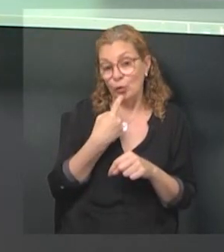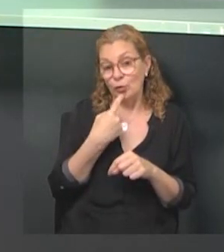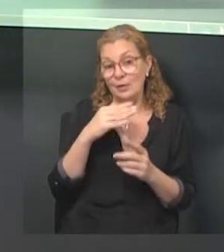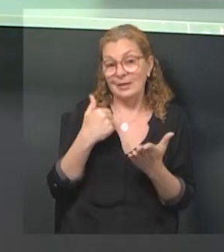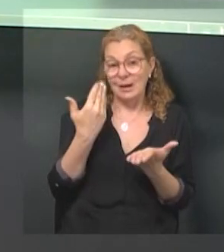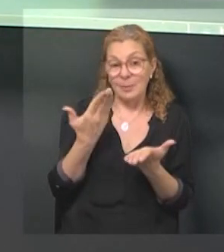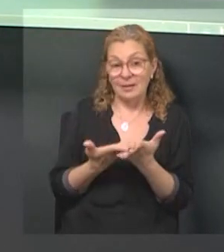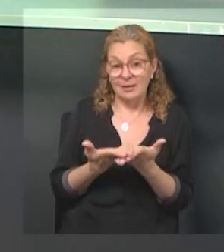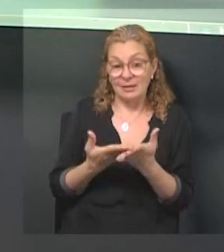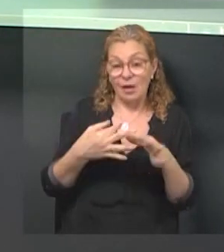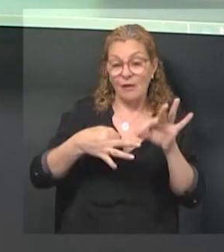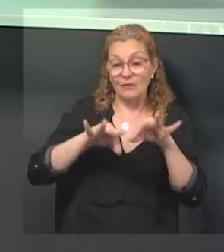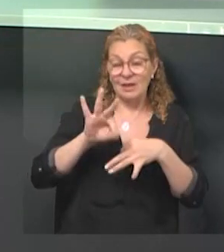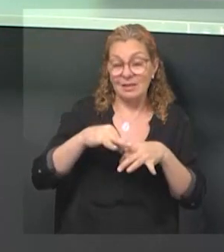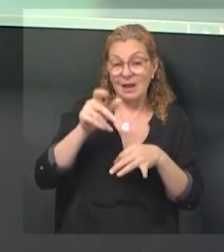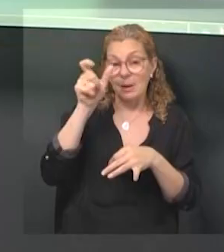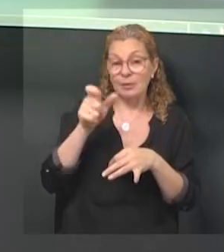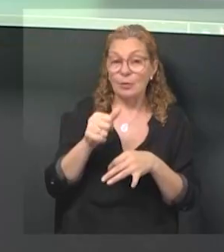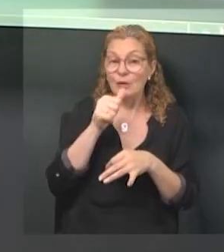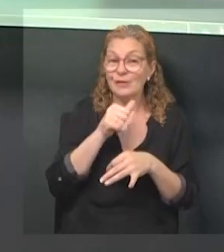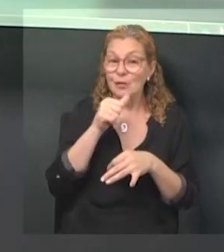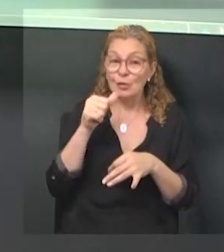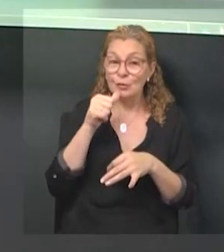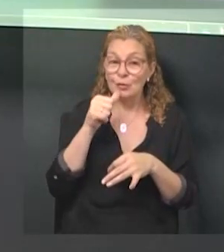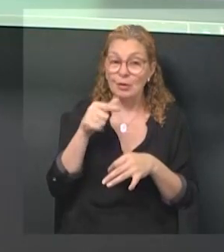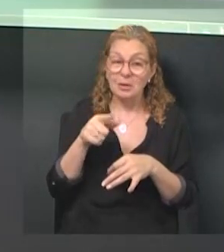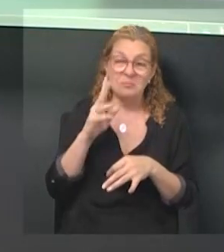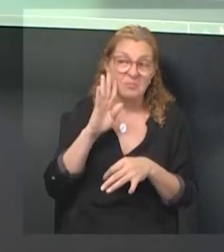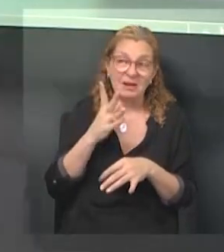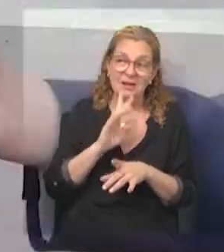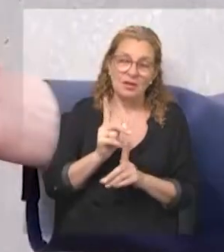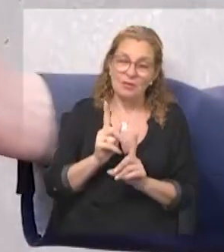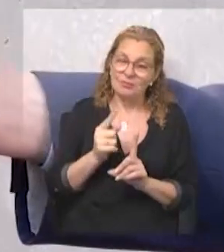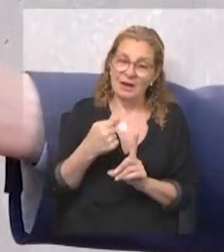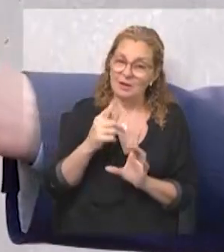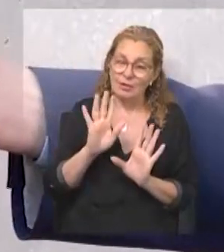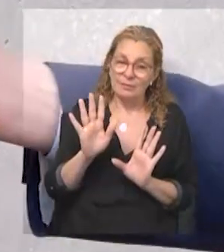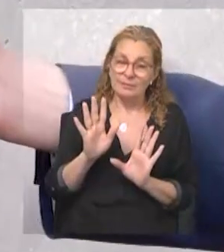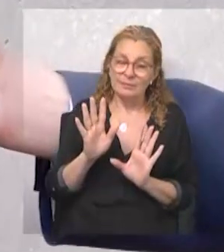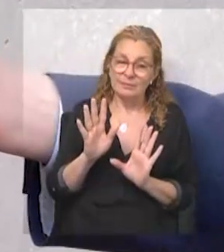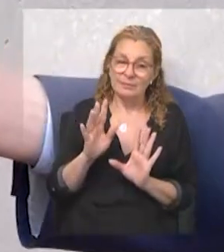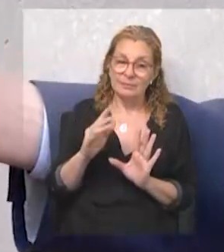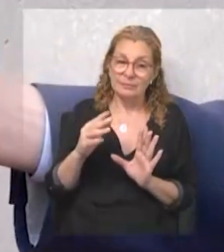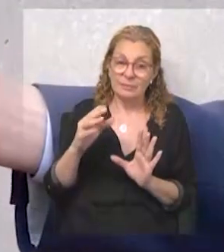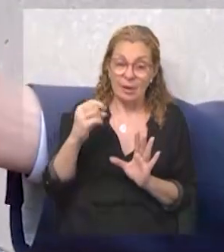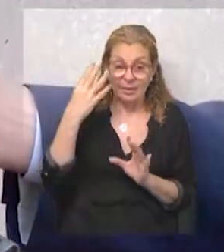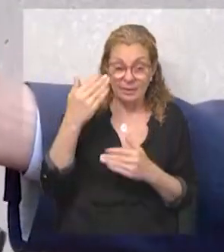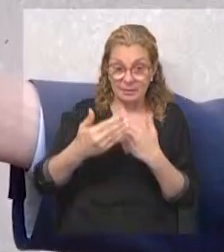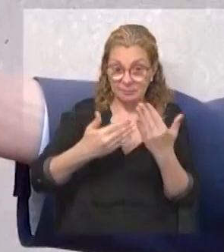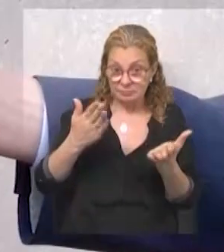presenta o se le vende a la gente como una solución que a su criterio no es tal una cadena porque hay una